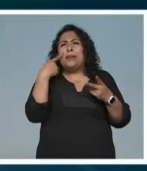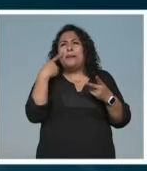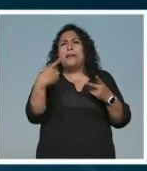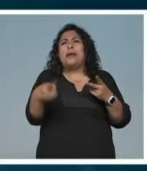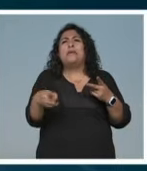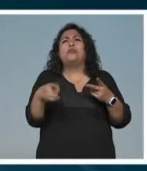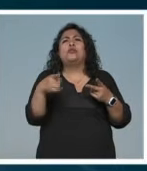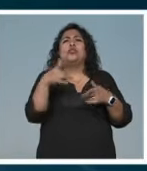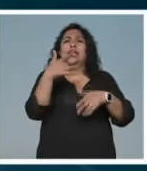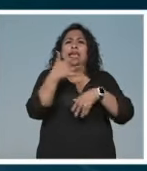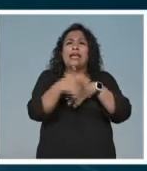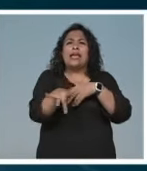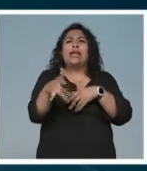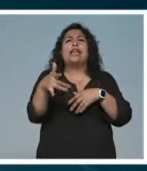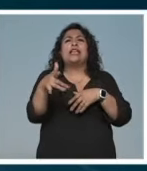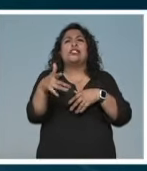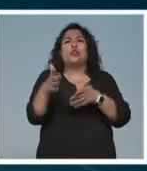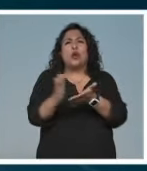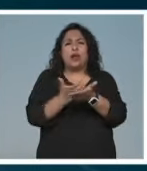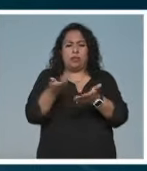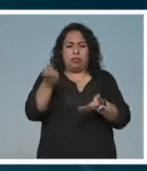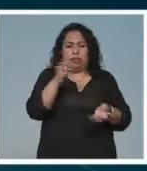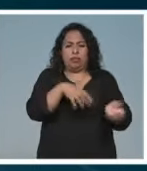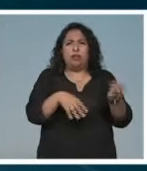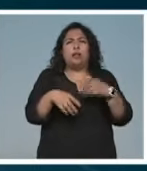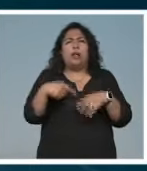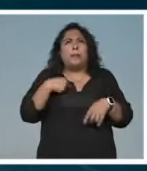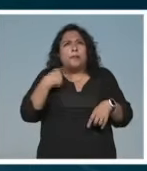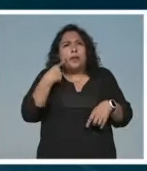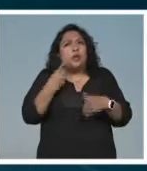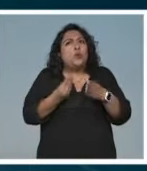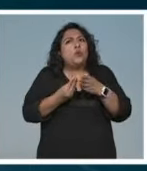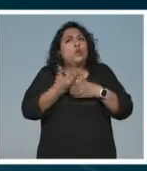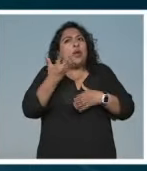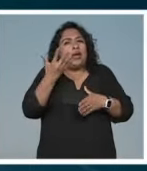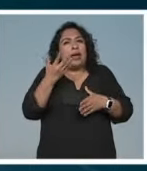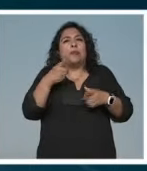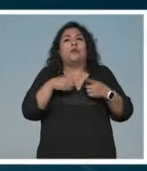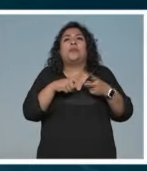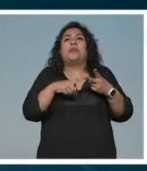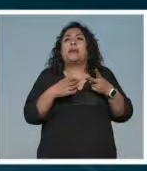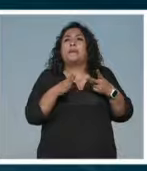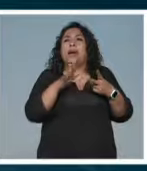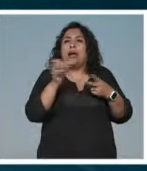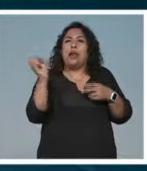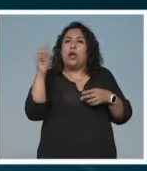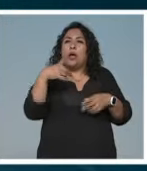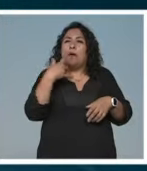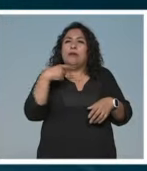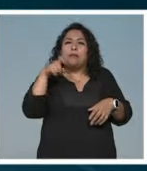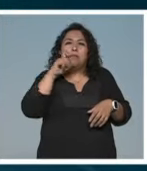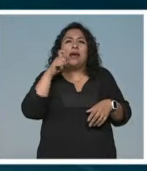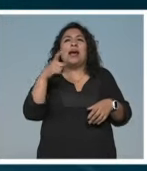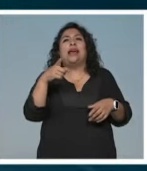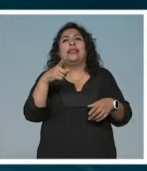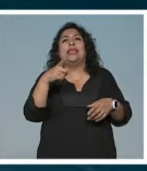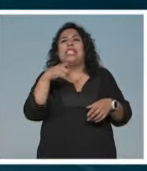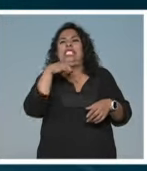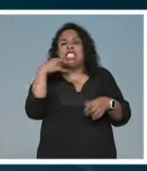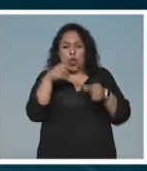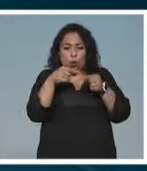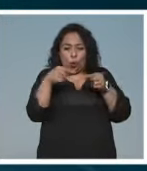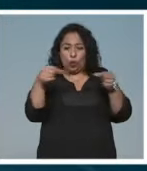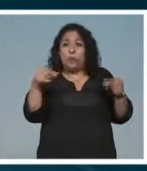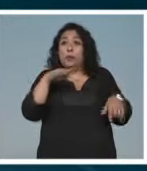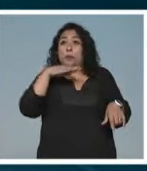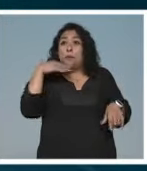blanca del queso y la crema, engendrando nuevos sabores. Esto al bacalao agregaron jitomate y chiles largos. Los